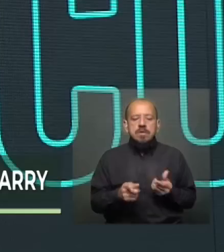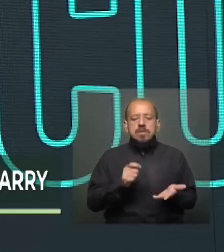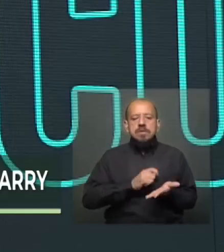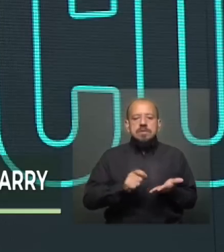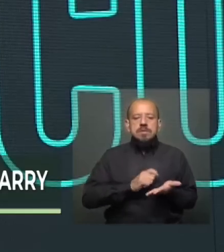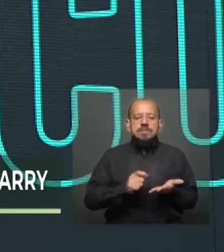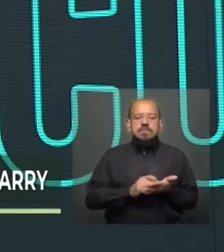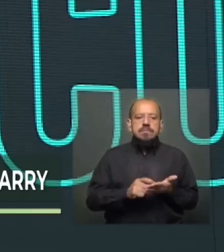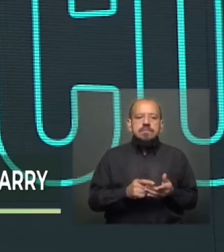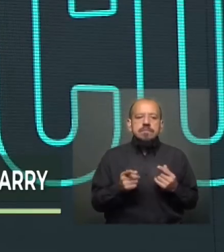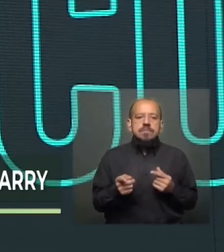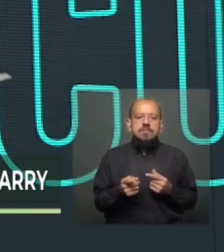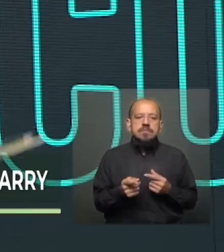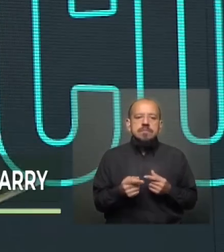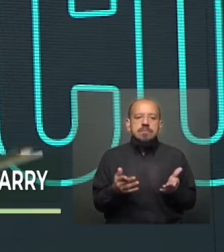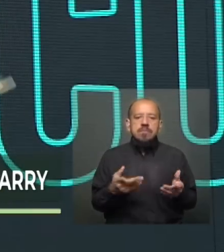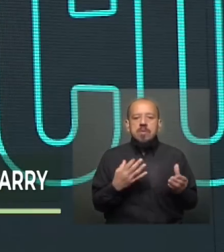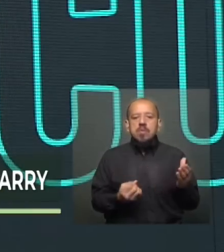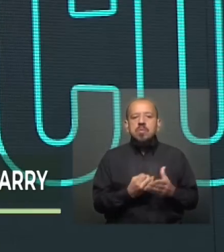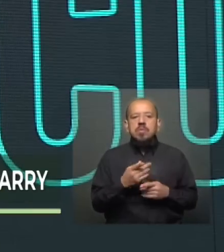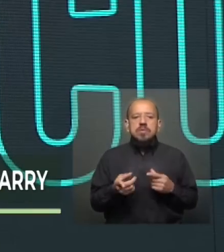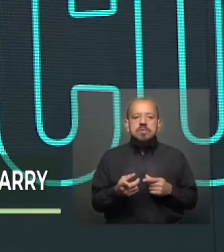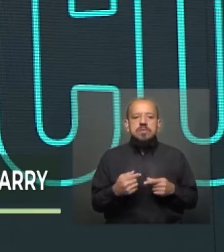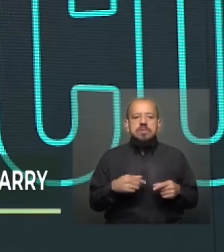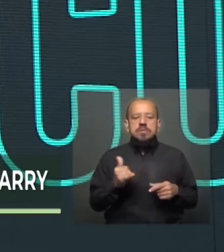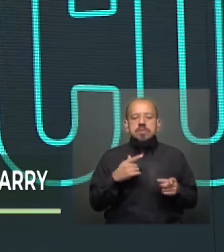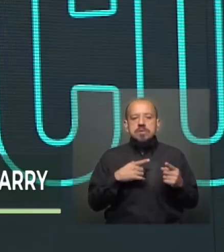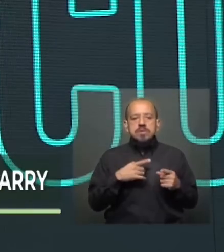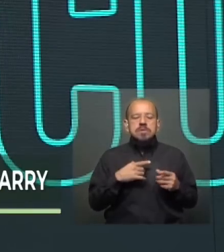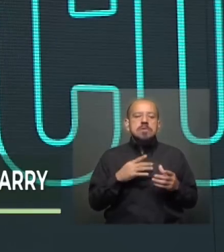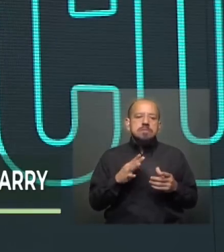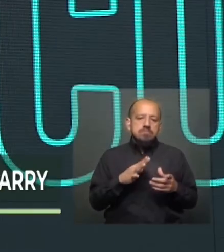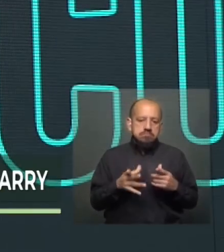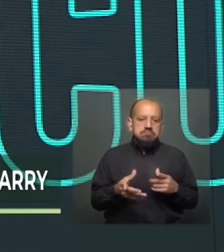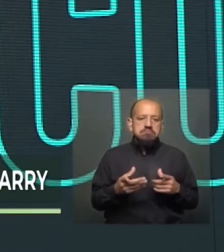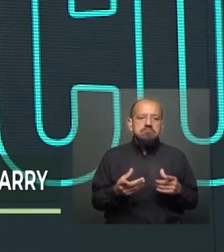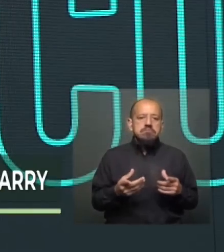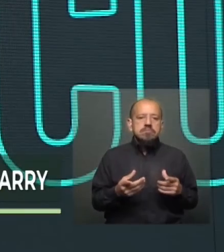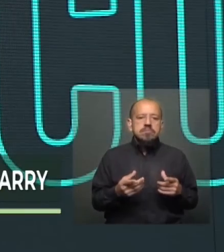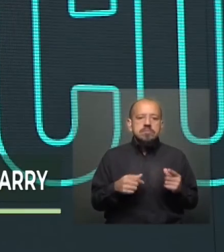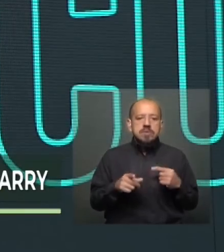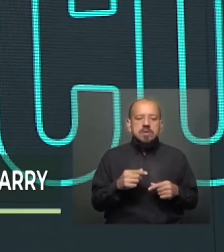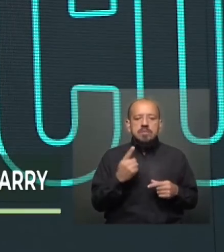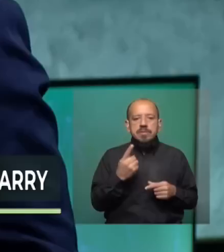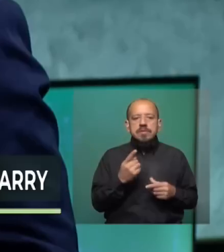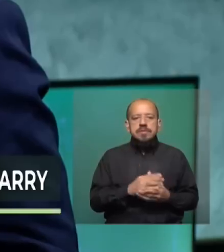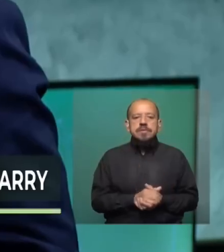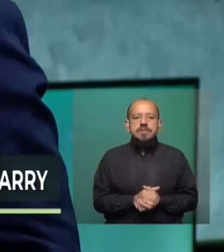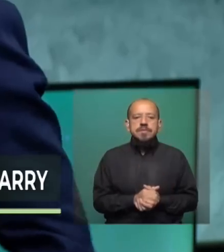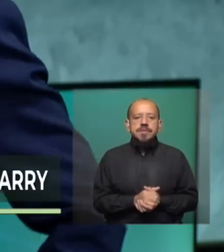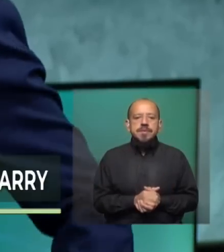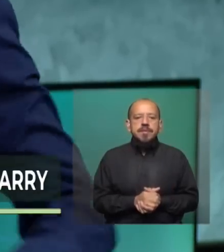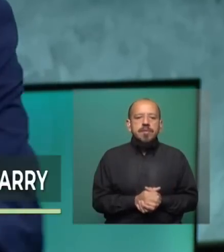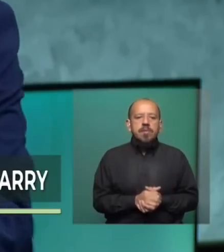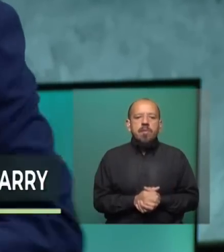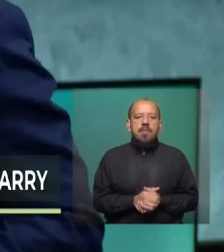este increíbles nuevos de los ya conocidos en fin Una nómina preciosa para este primer número y el pie en la